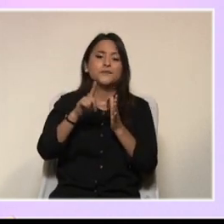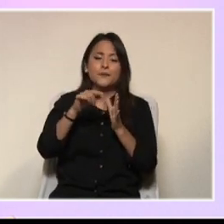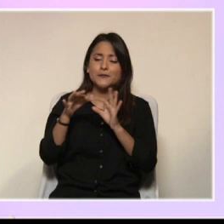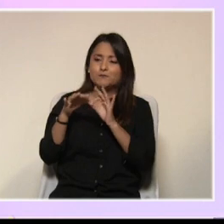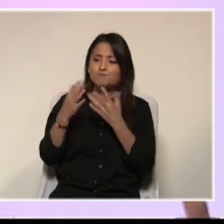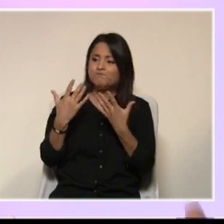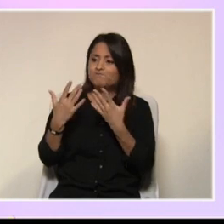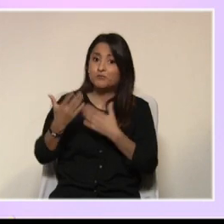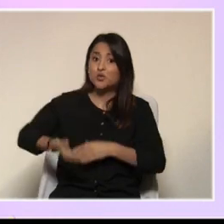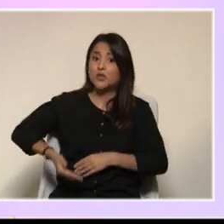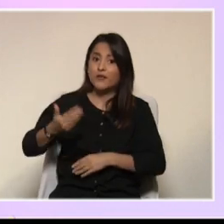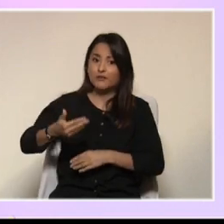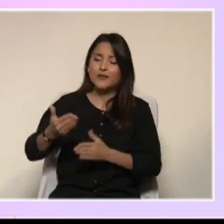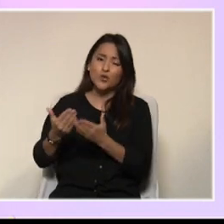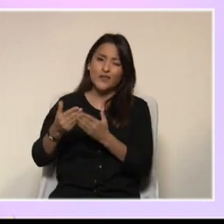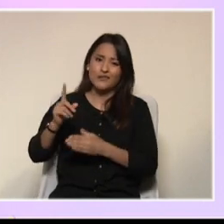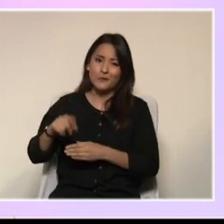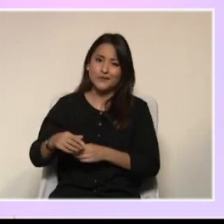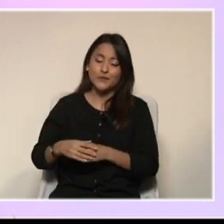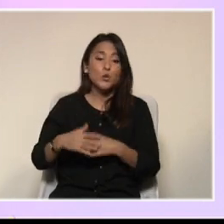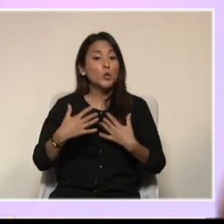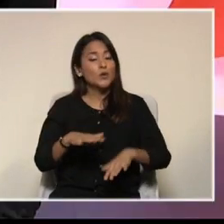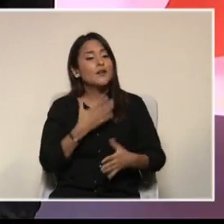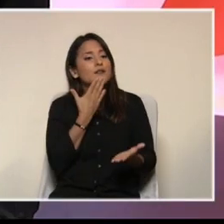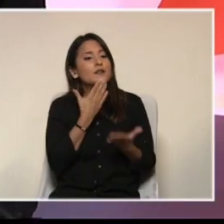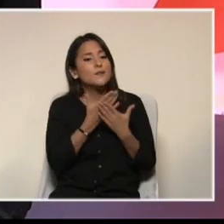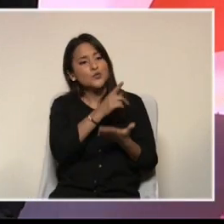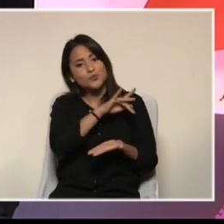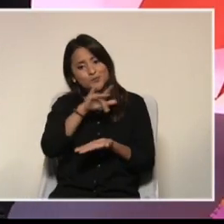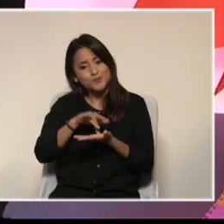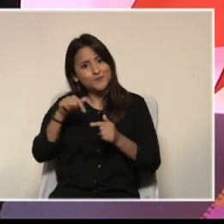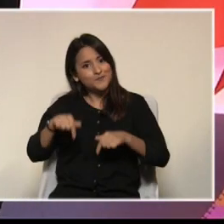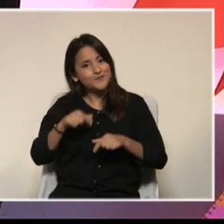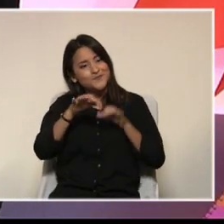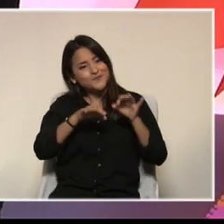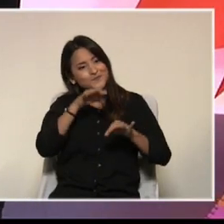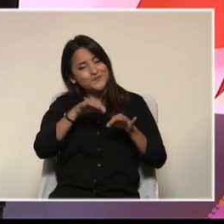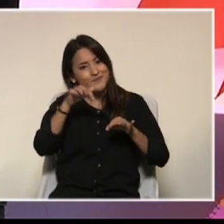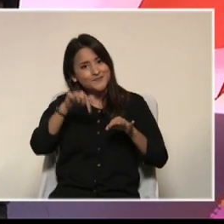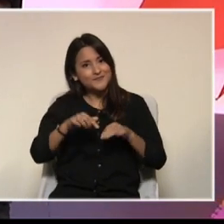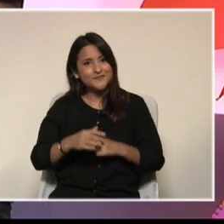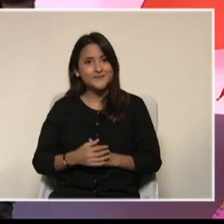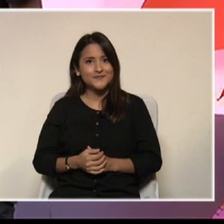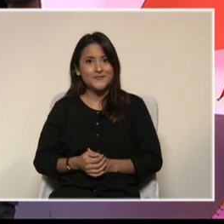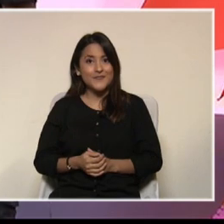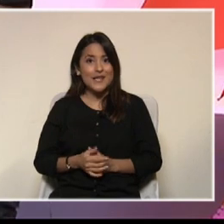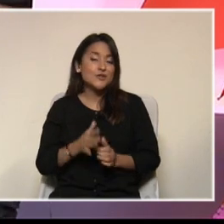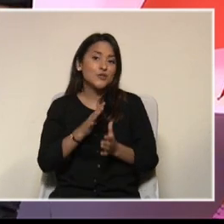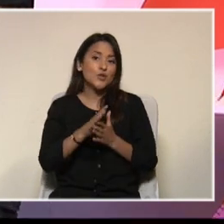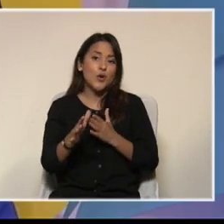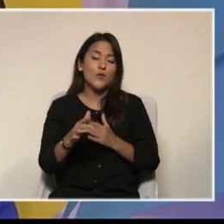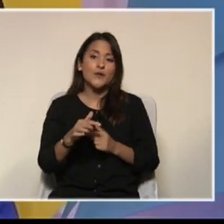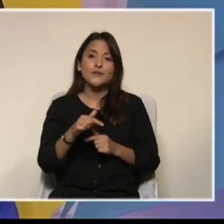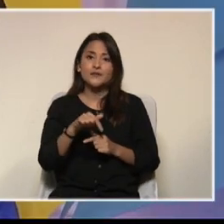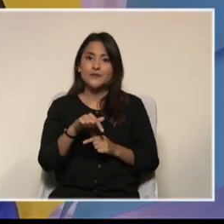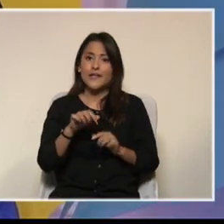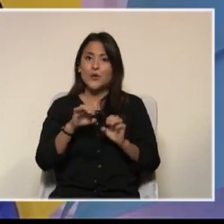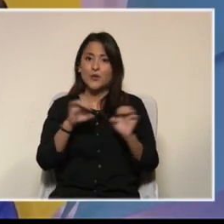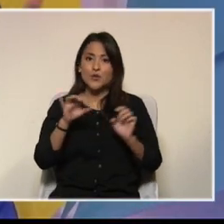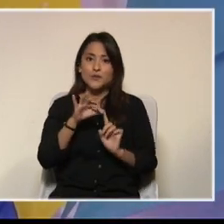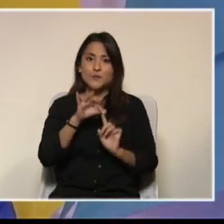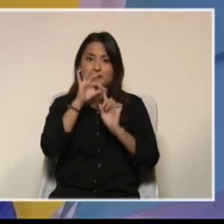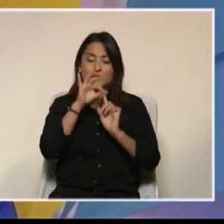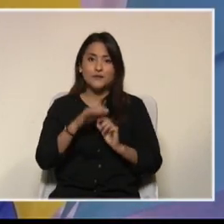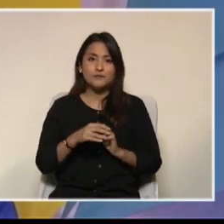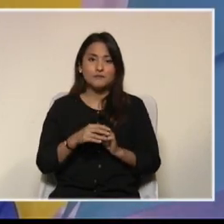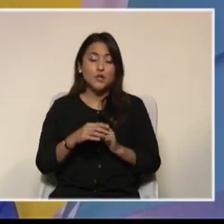media. Excelente. Muchísimas gracias, profesora, por su participación en esta parte de educación inicial, que además vamos a